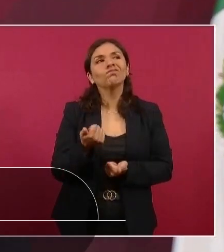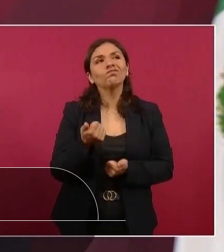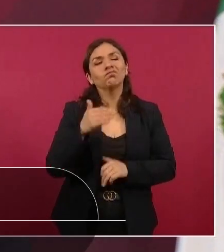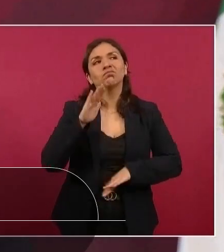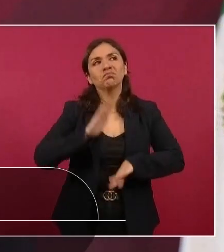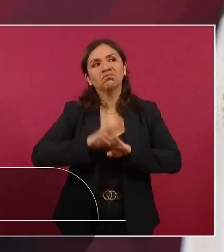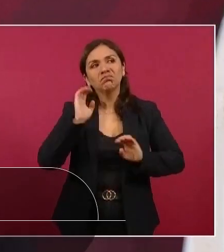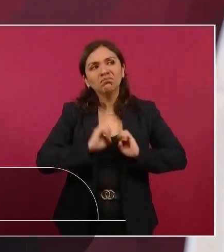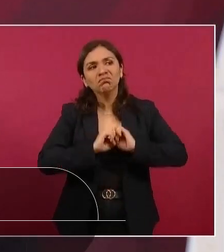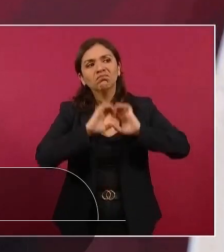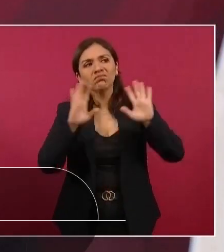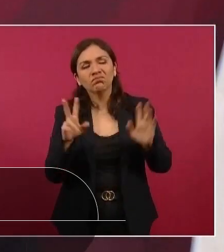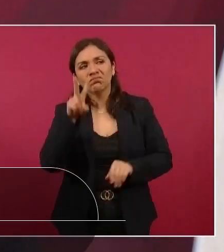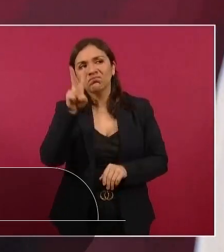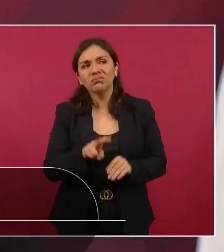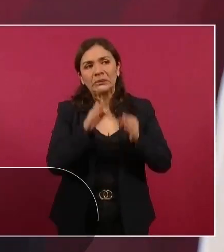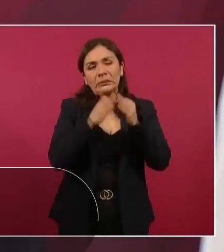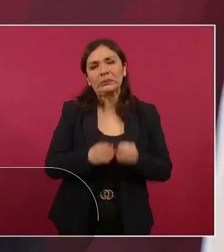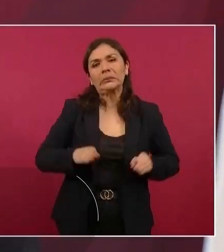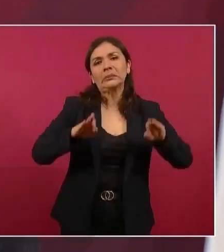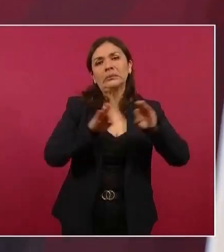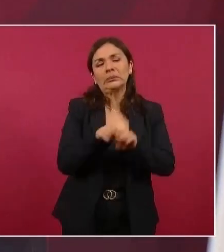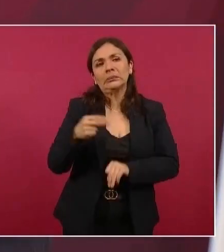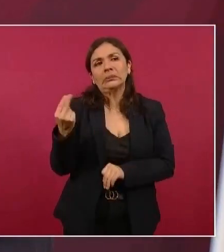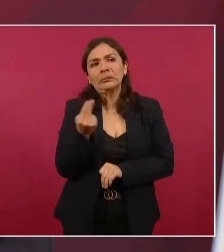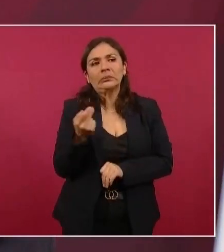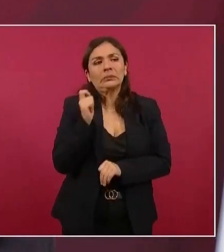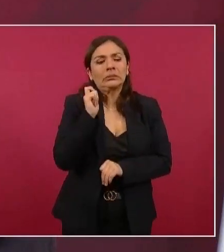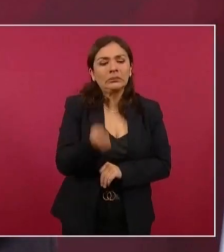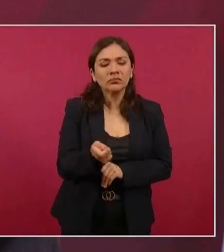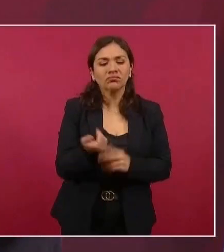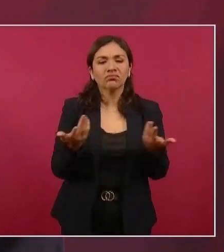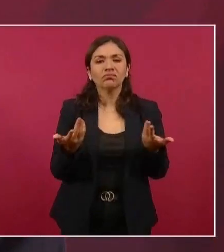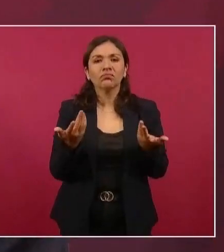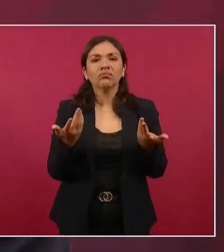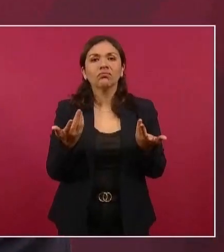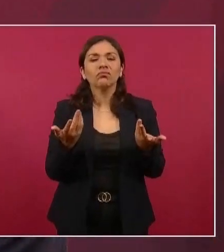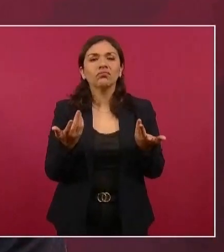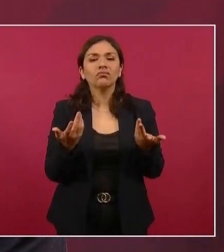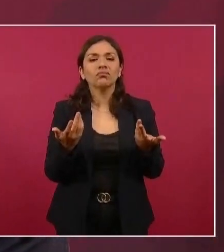de la importancia que tiene